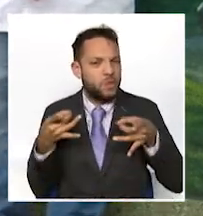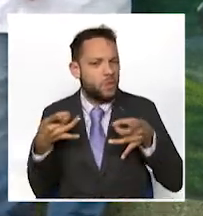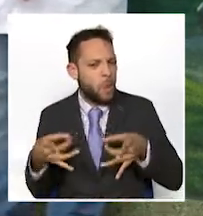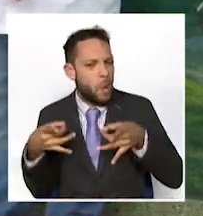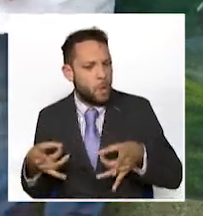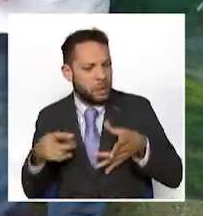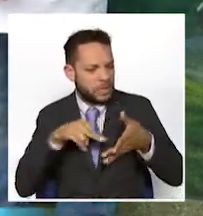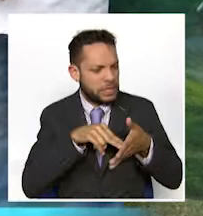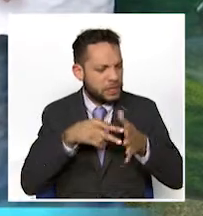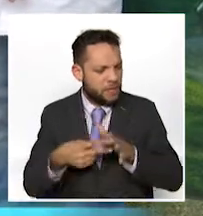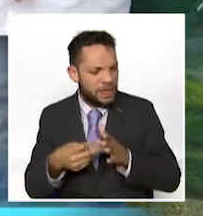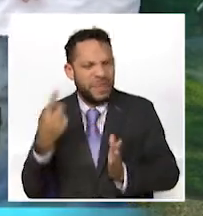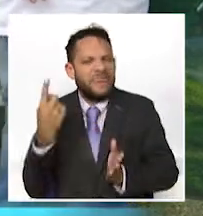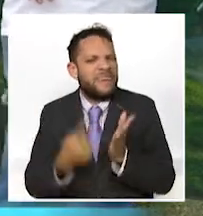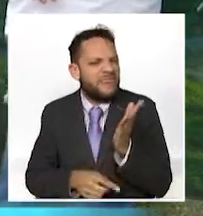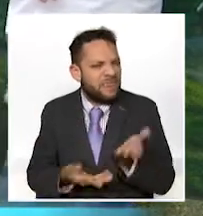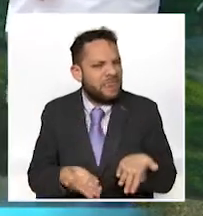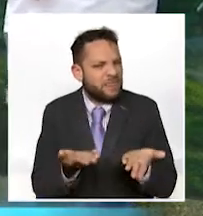Castro.